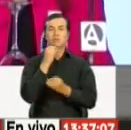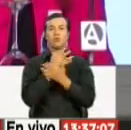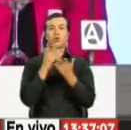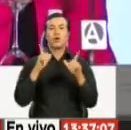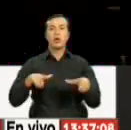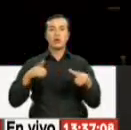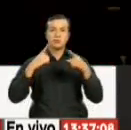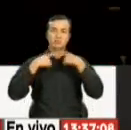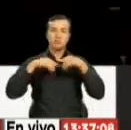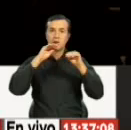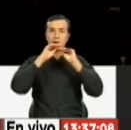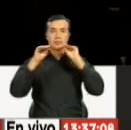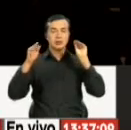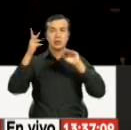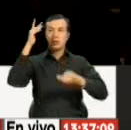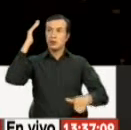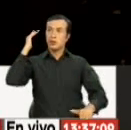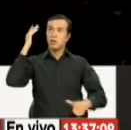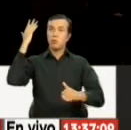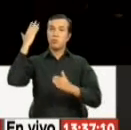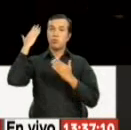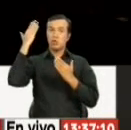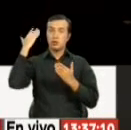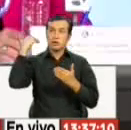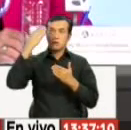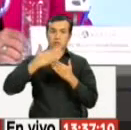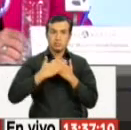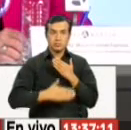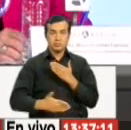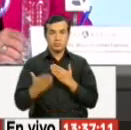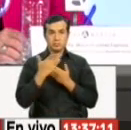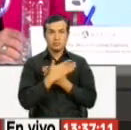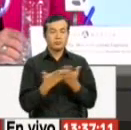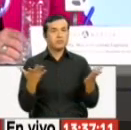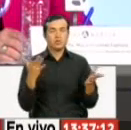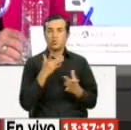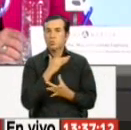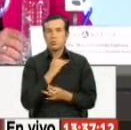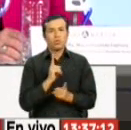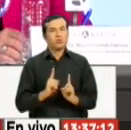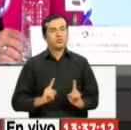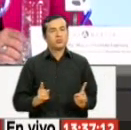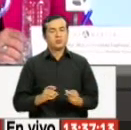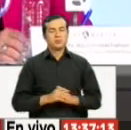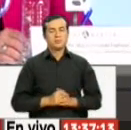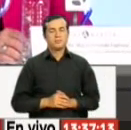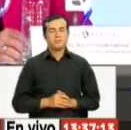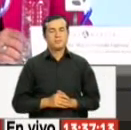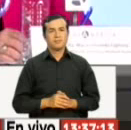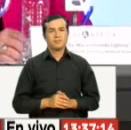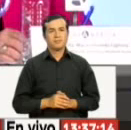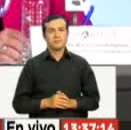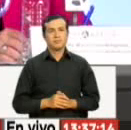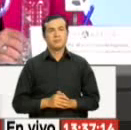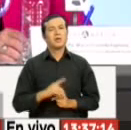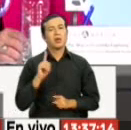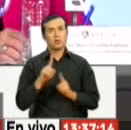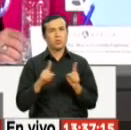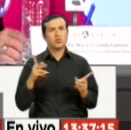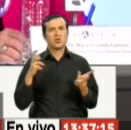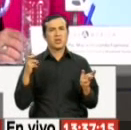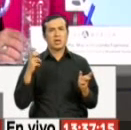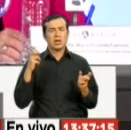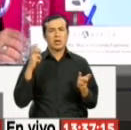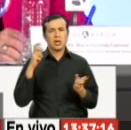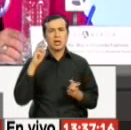se ha referido a la anterior etapa política de ecuador no me gusta a aquellos que tratan de